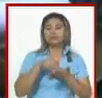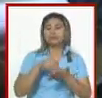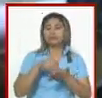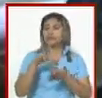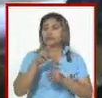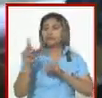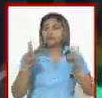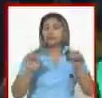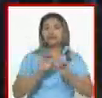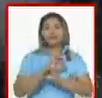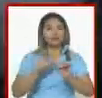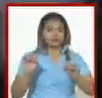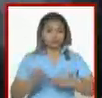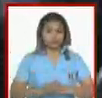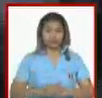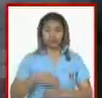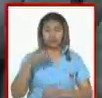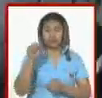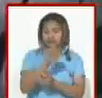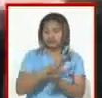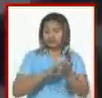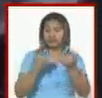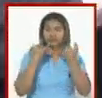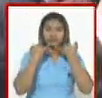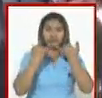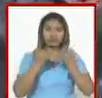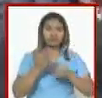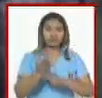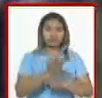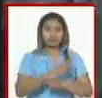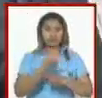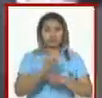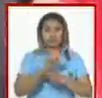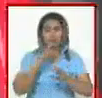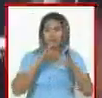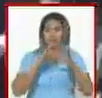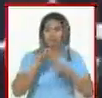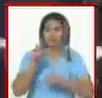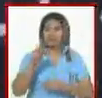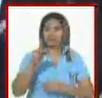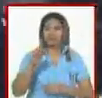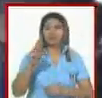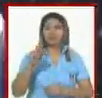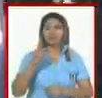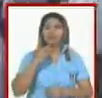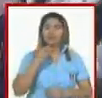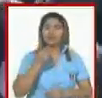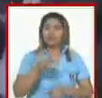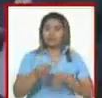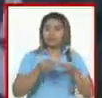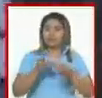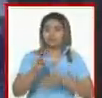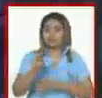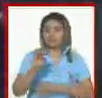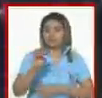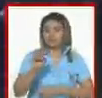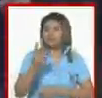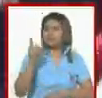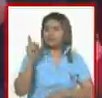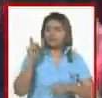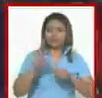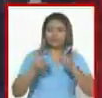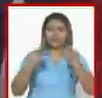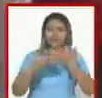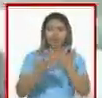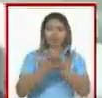lo va a invitar de calidad también causó polémica la publicación de la ex ministra de comunicación a mandada ávila quien afirmó que carlos meza no